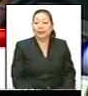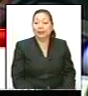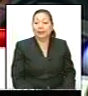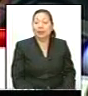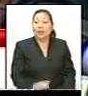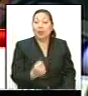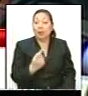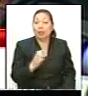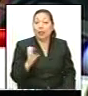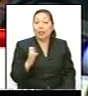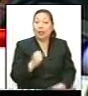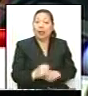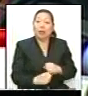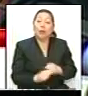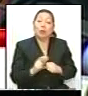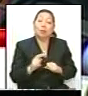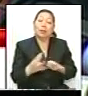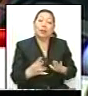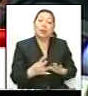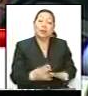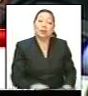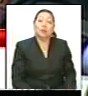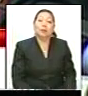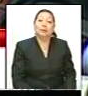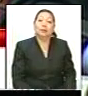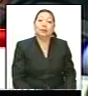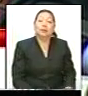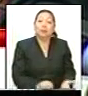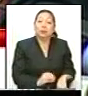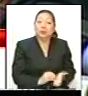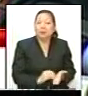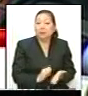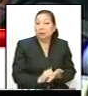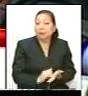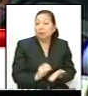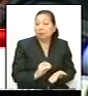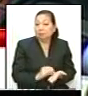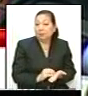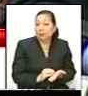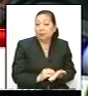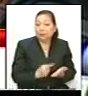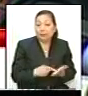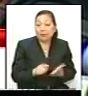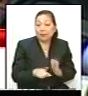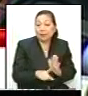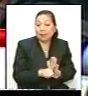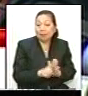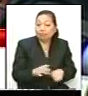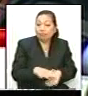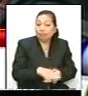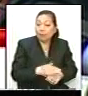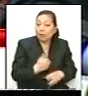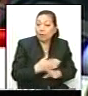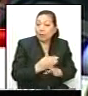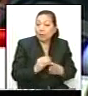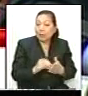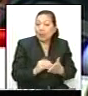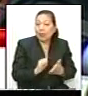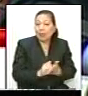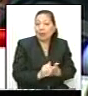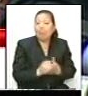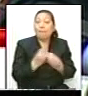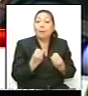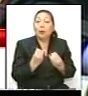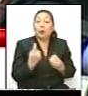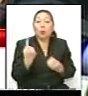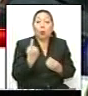El 11 de enero del 2019, dispusimos de manera inmediata que la DDC Cusco proceda conforme a lo establecido por el